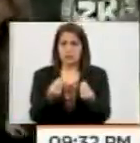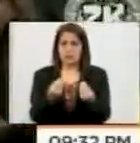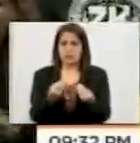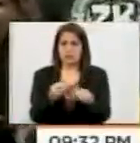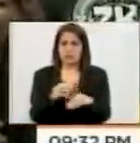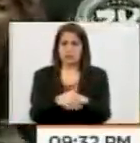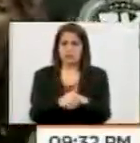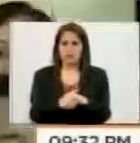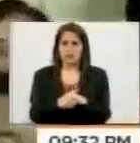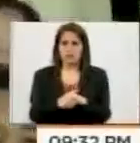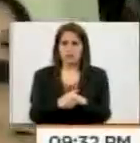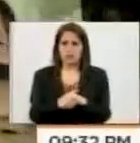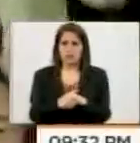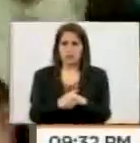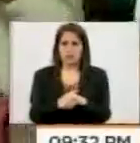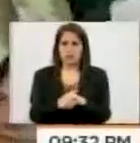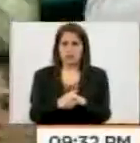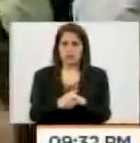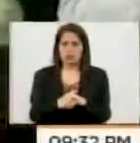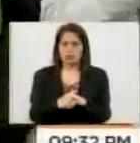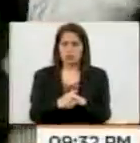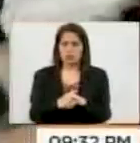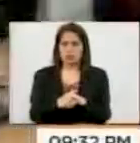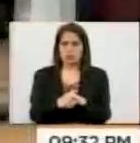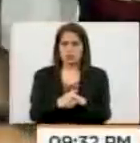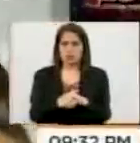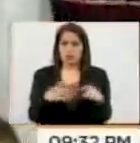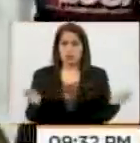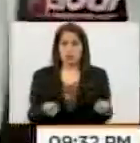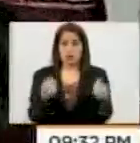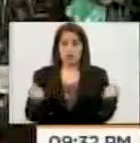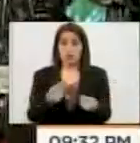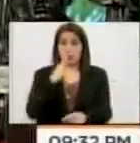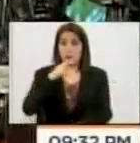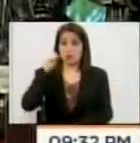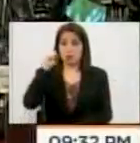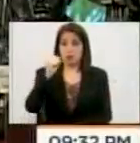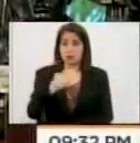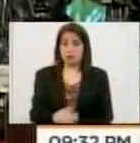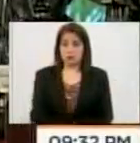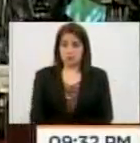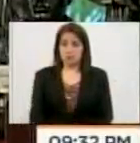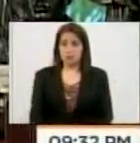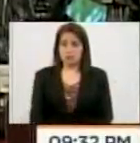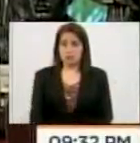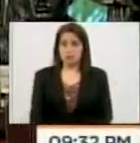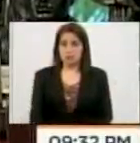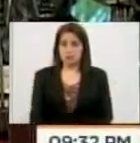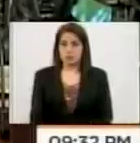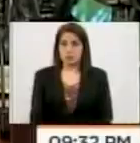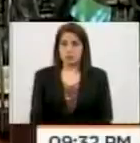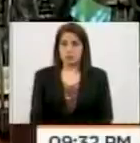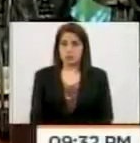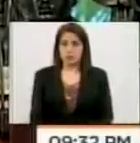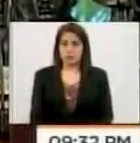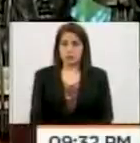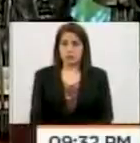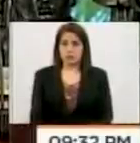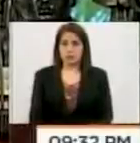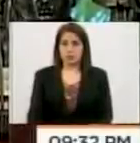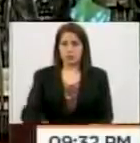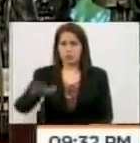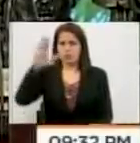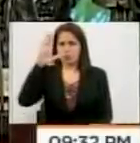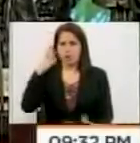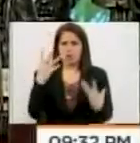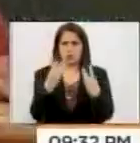Hoy estuvimos, presidente, En Miranda, estuvimos hoy juramentando el comando de campaña.